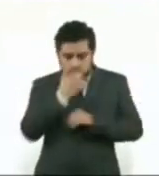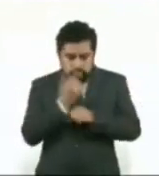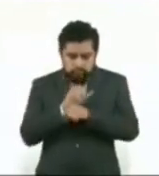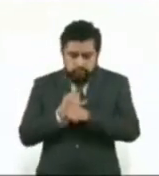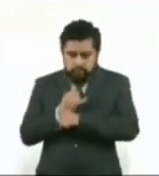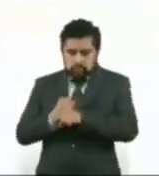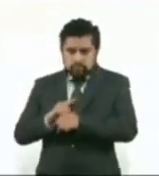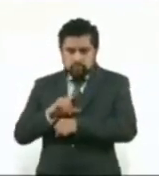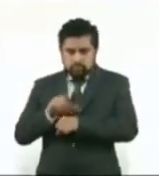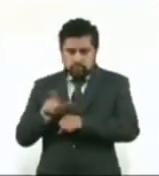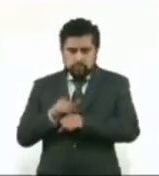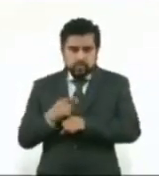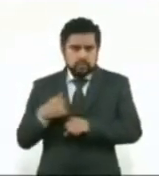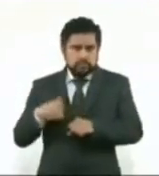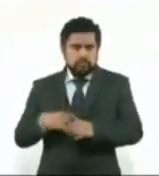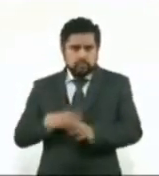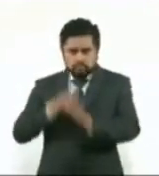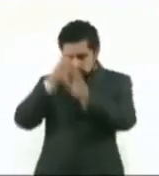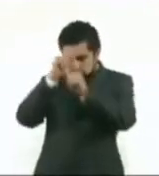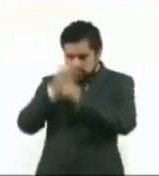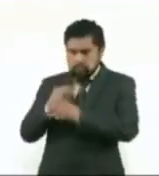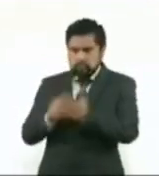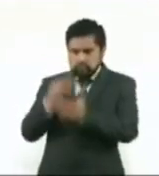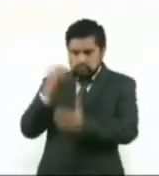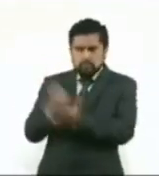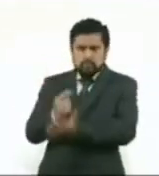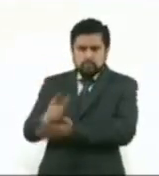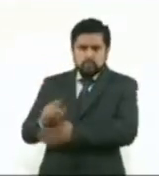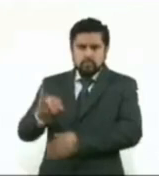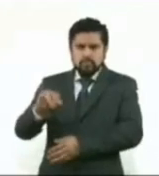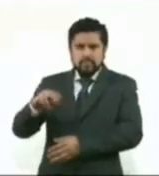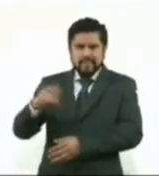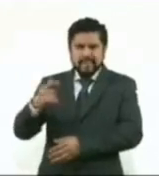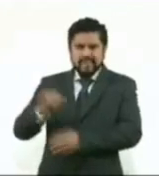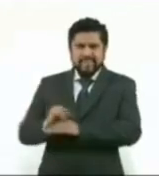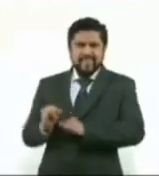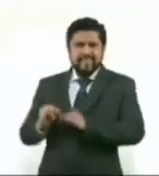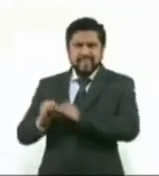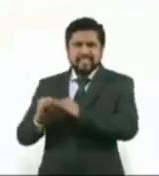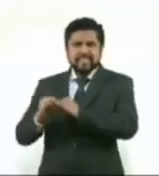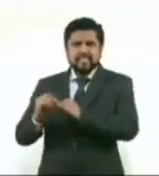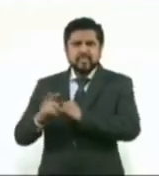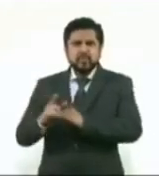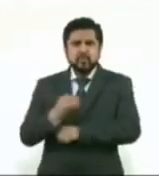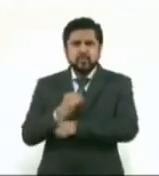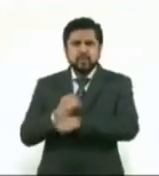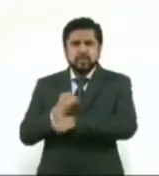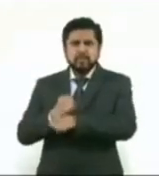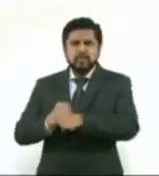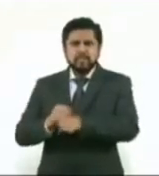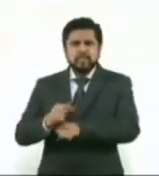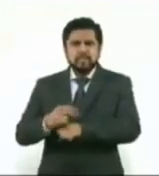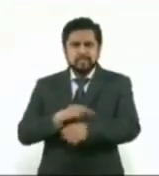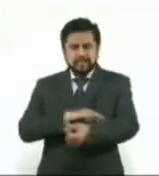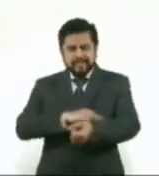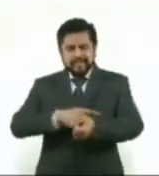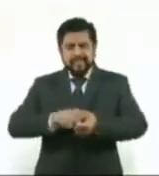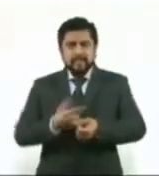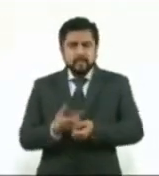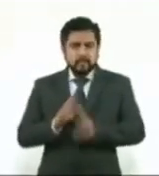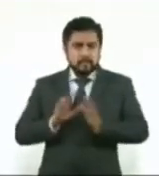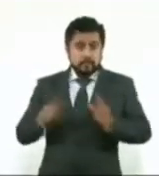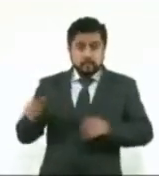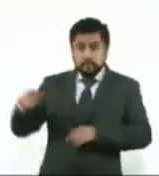tenemos un convenio con IMEGEN, el Instituto de Investigación Genética también, que hace